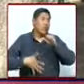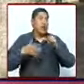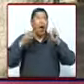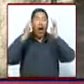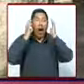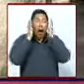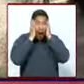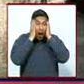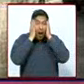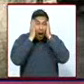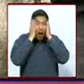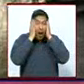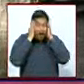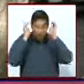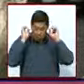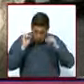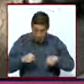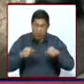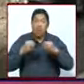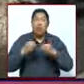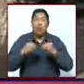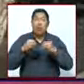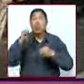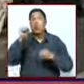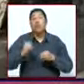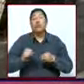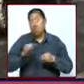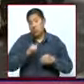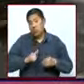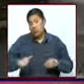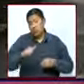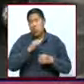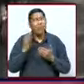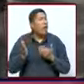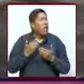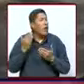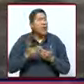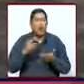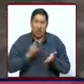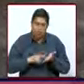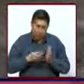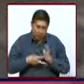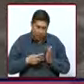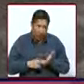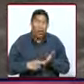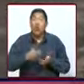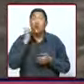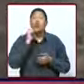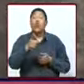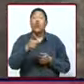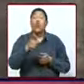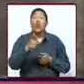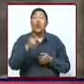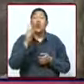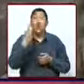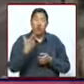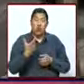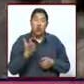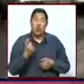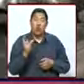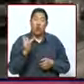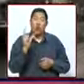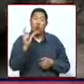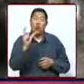el estatus de ciudadanos del Mercado Común del Sur. En términos sencillos, ¿qué quiero decirles? Que usted, a la sola presentación